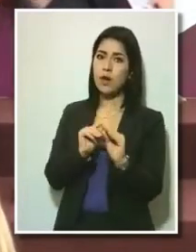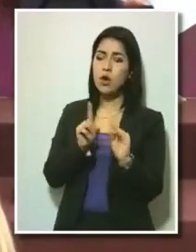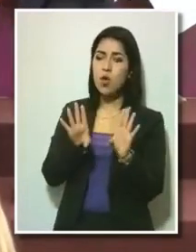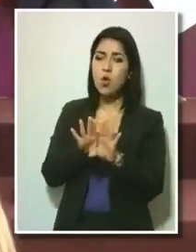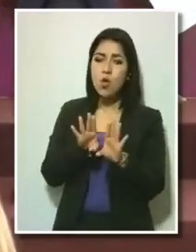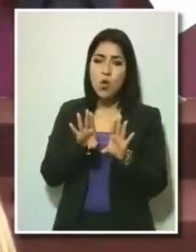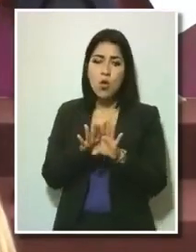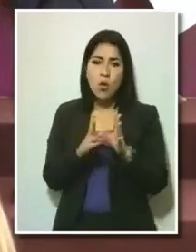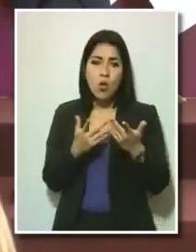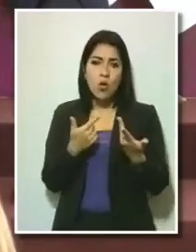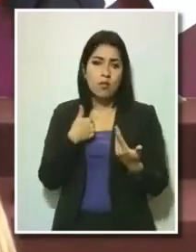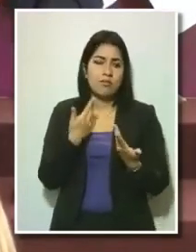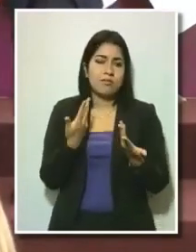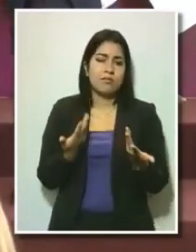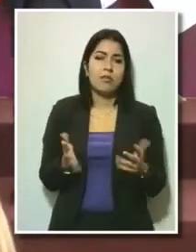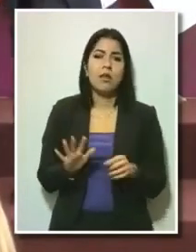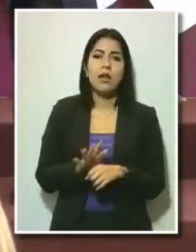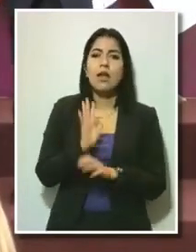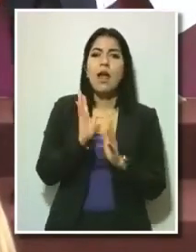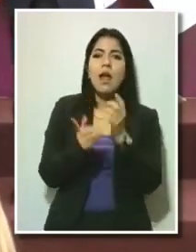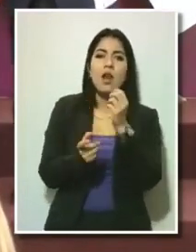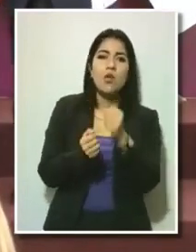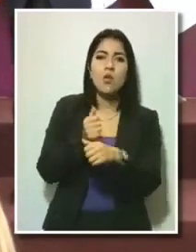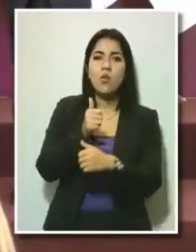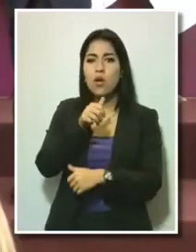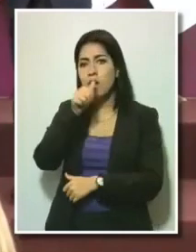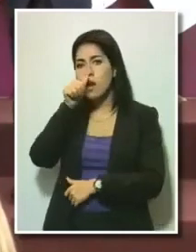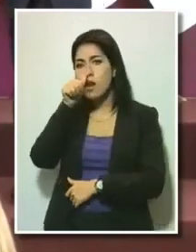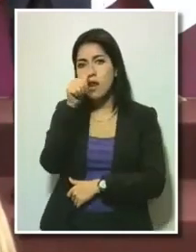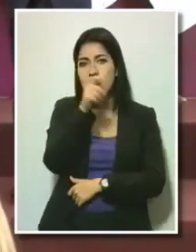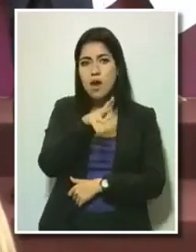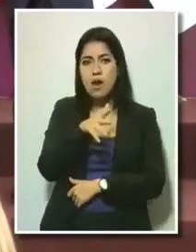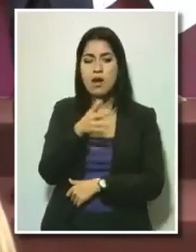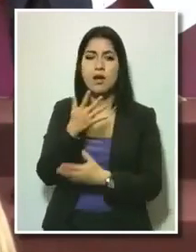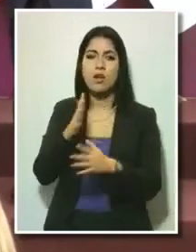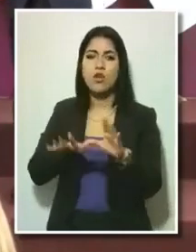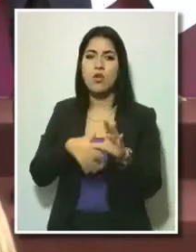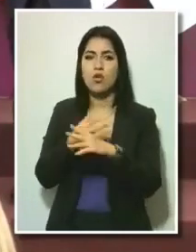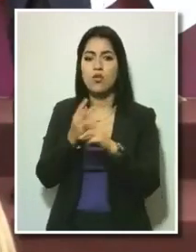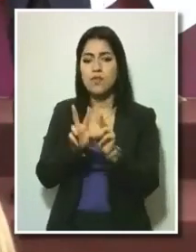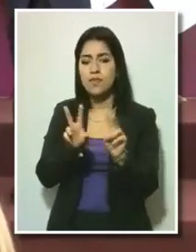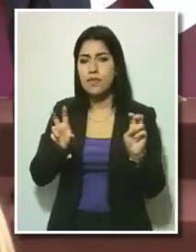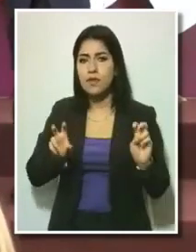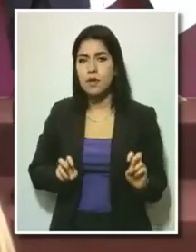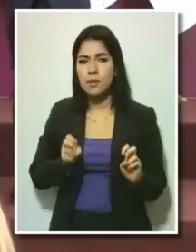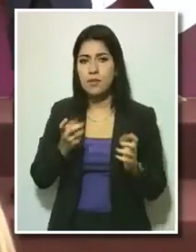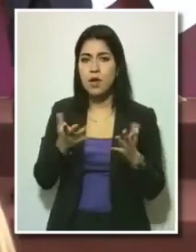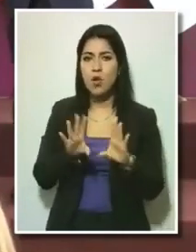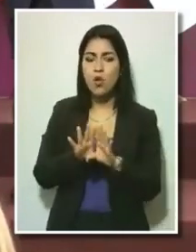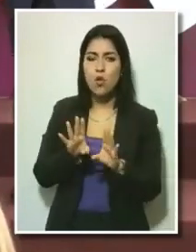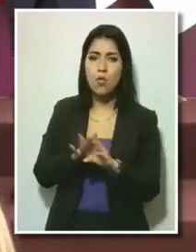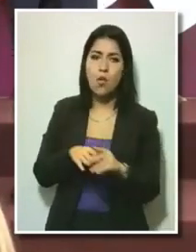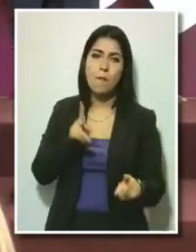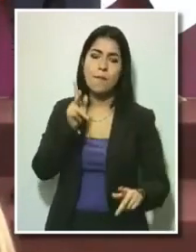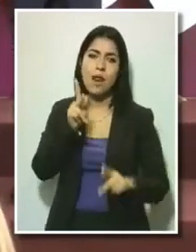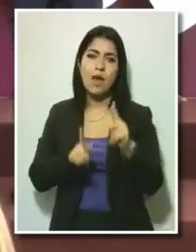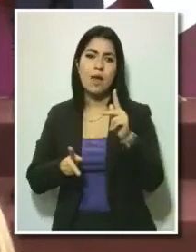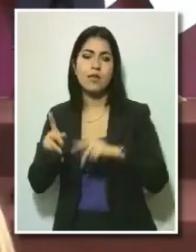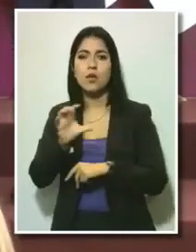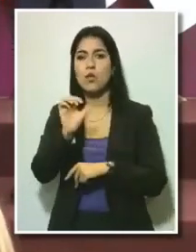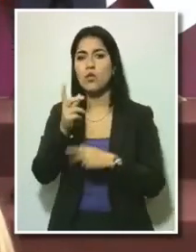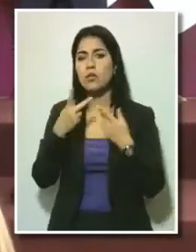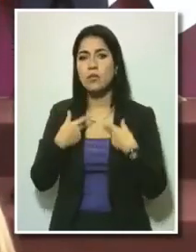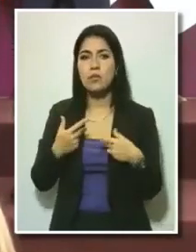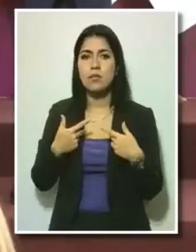pues ya hay manifestaciones en contra justamente de estos contenidos. ¿Cómo se va a socializar con padres de familia, sindicatos y